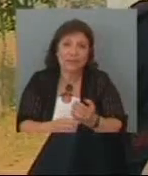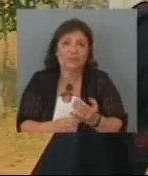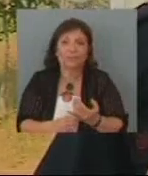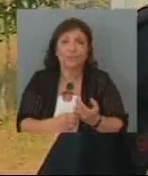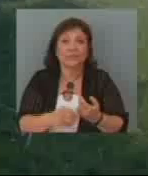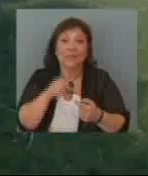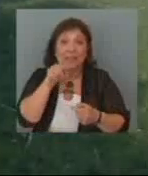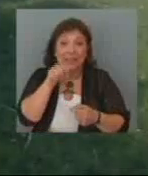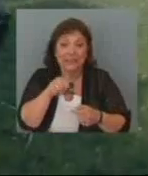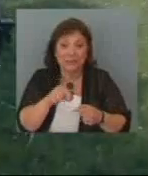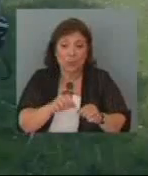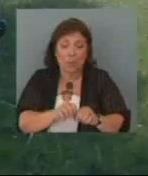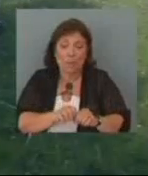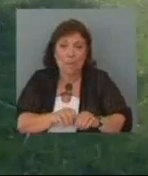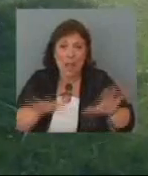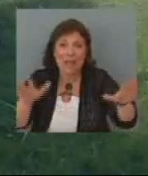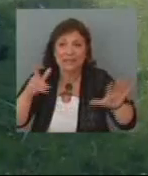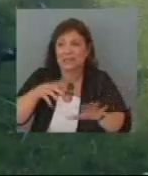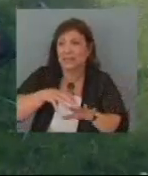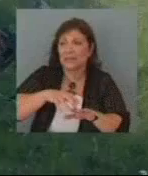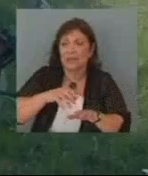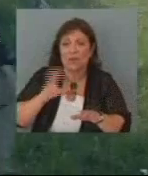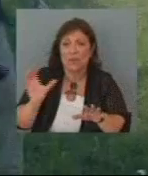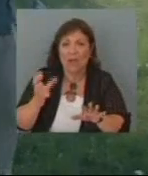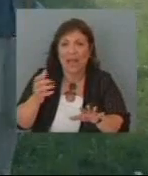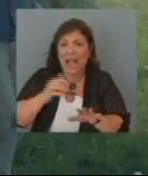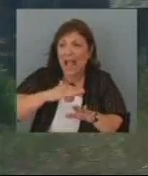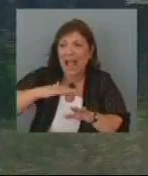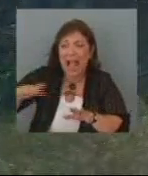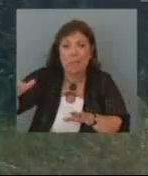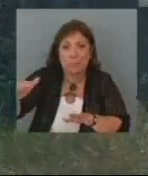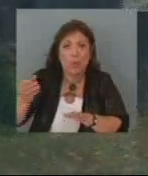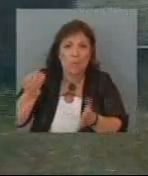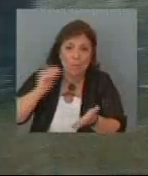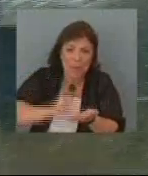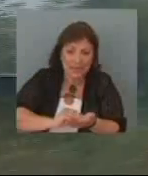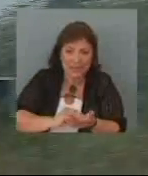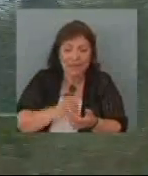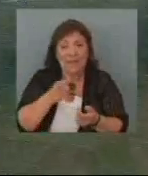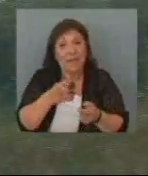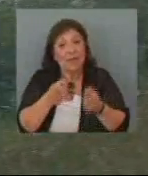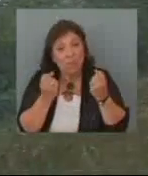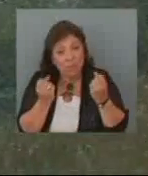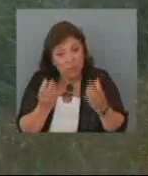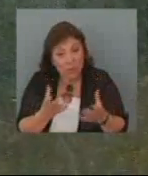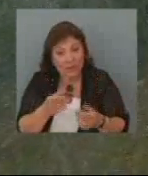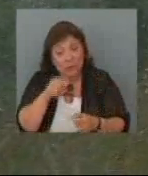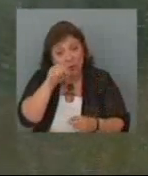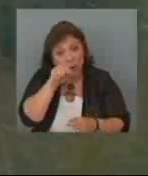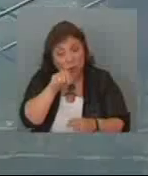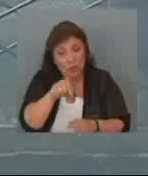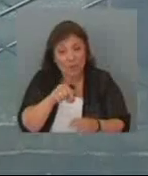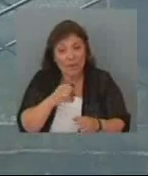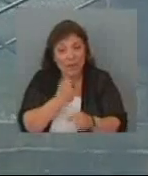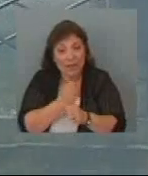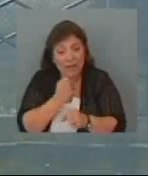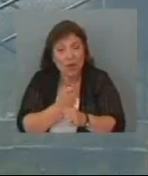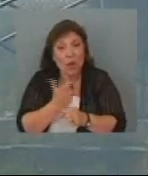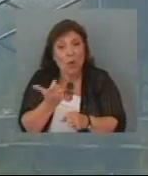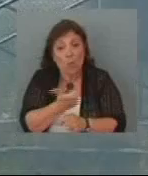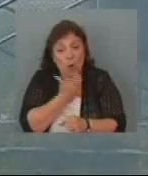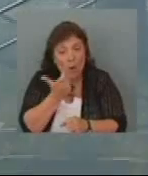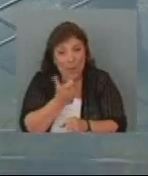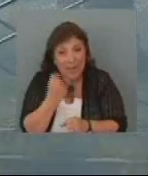permitió que se propagara hacia un sector de campo de la colonia. Precisamente lo que efectuó y aconsejó